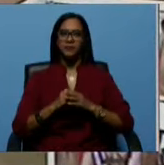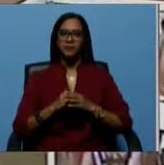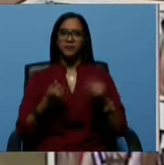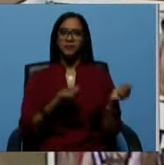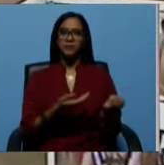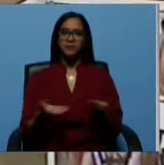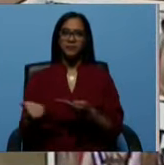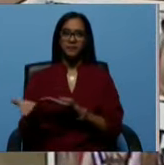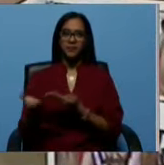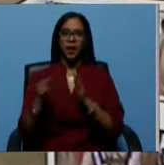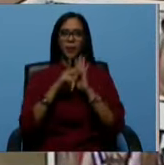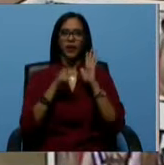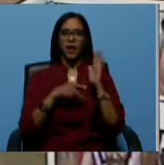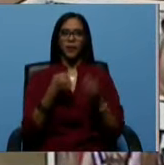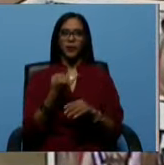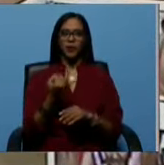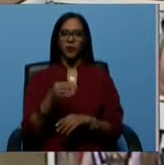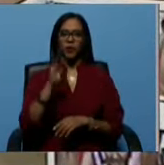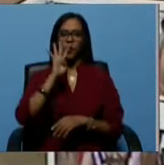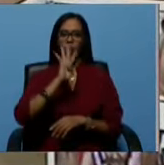Bienvenidos y bienvenidas al programa número